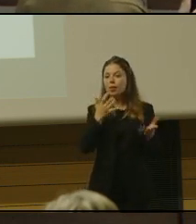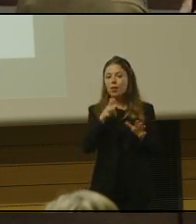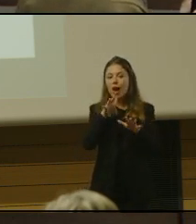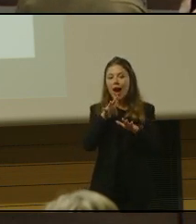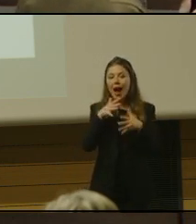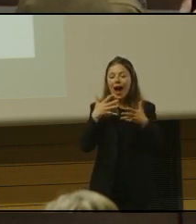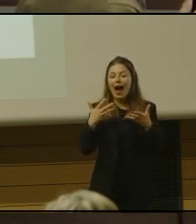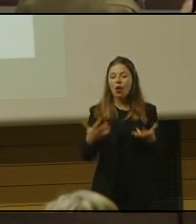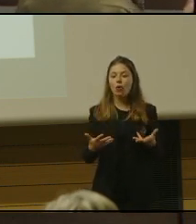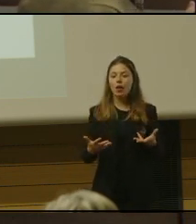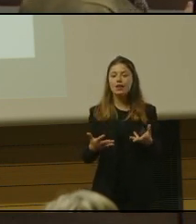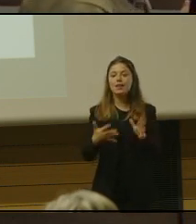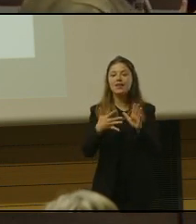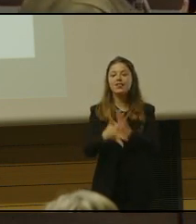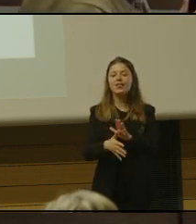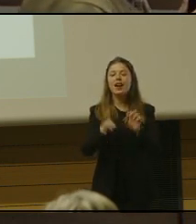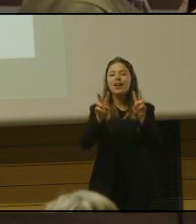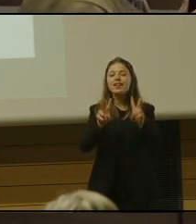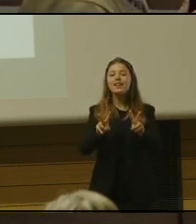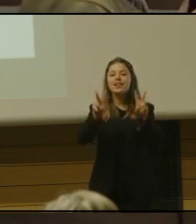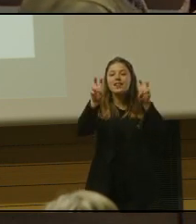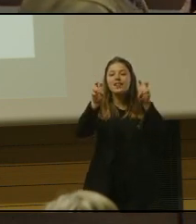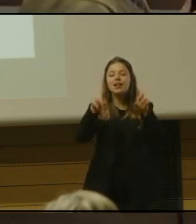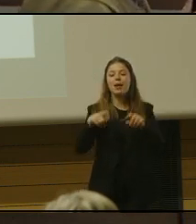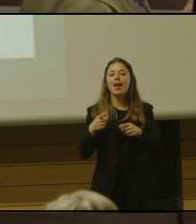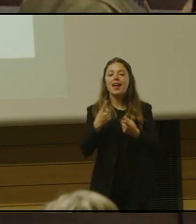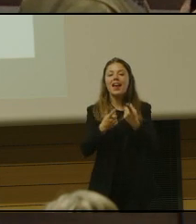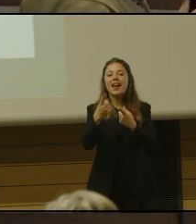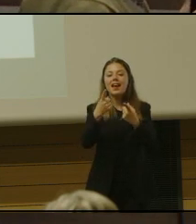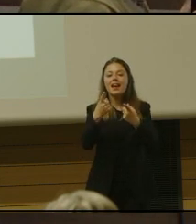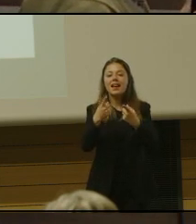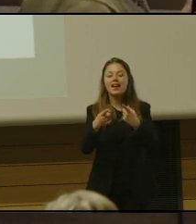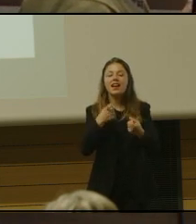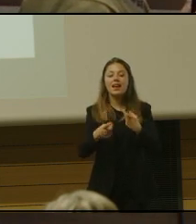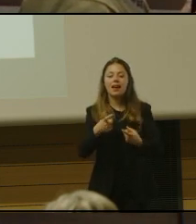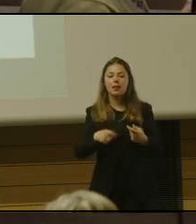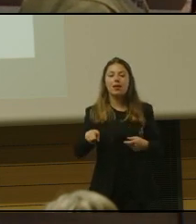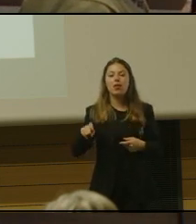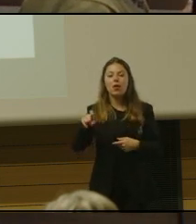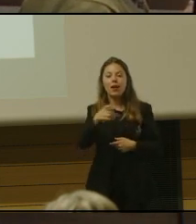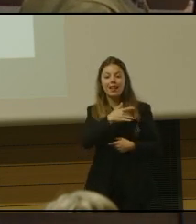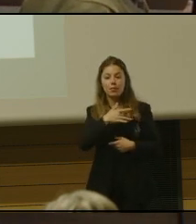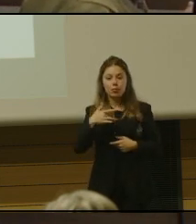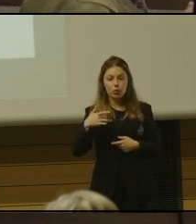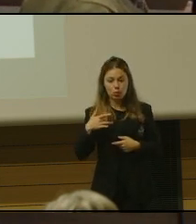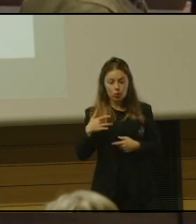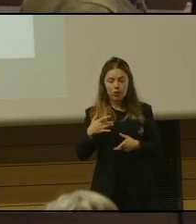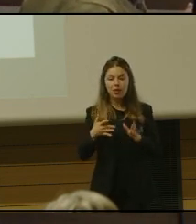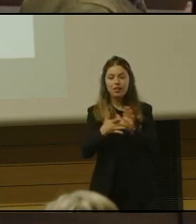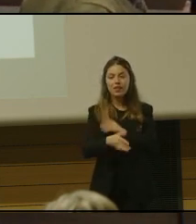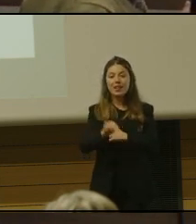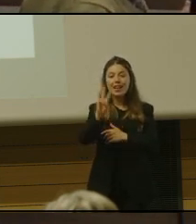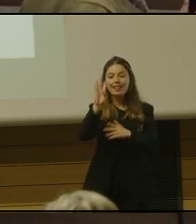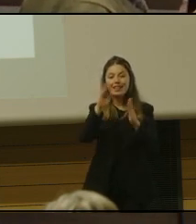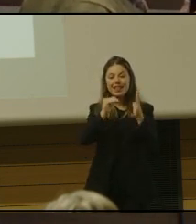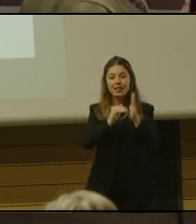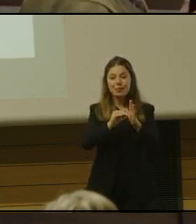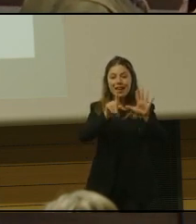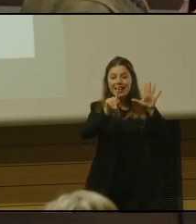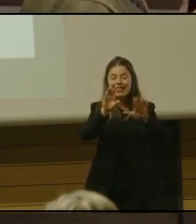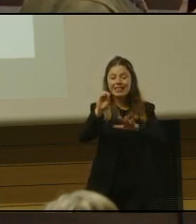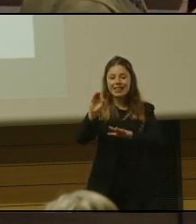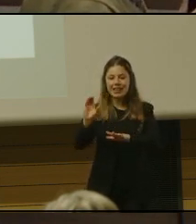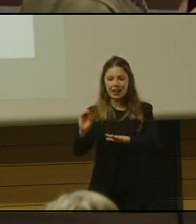debate encima de la mesa que es acerca del cribado del cáncer de pulmón. Esto cuesta a toda España 3.600 millones de